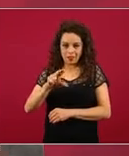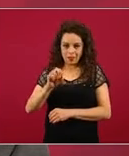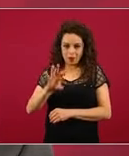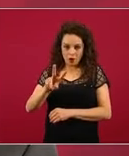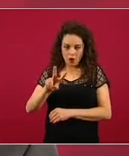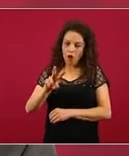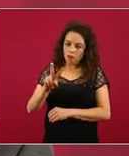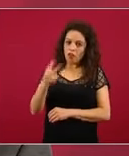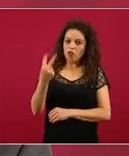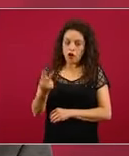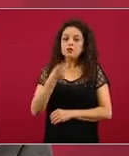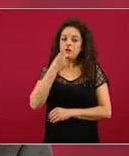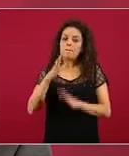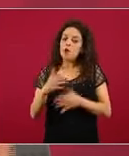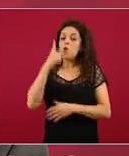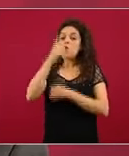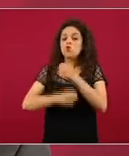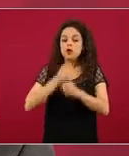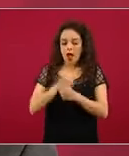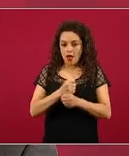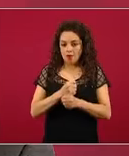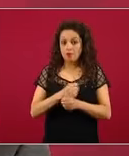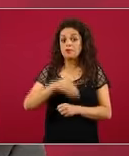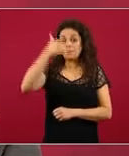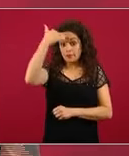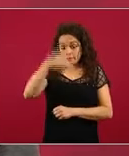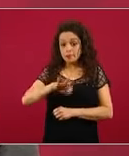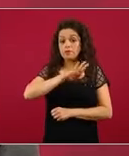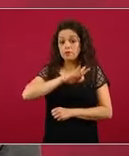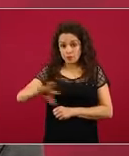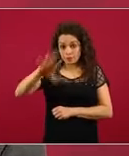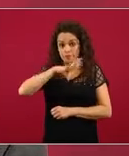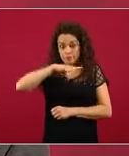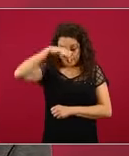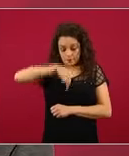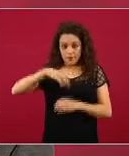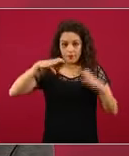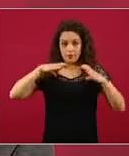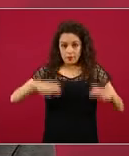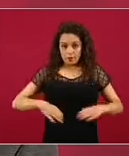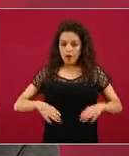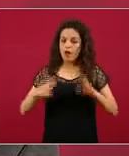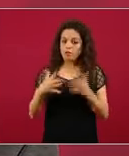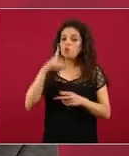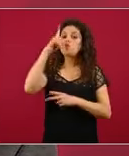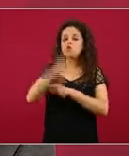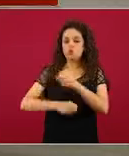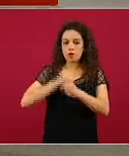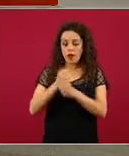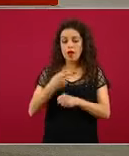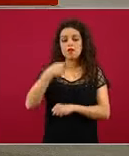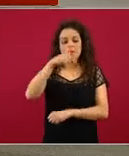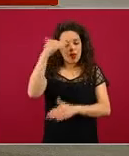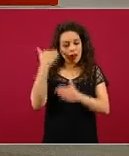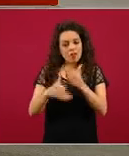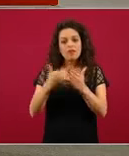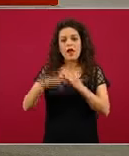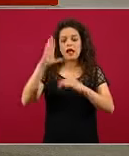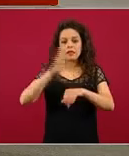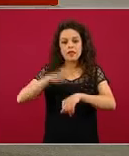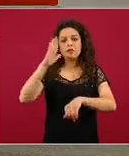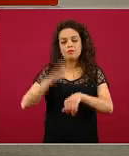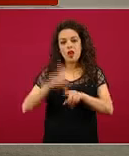los anticuerpos pueden permanecer hasta un año. Pero hay todavía muchas incógnitas sobre la eficiencia de esa respuesta inmune, qué